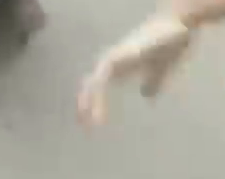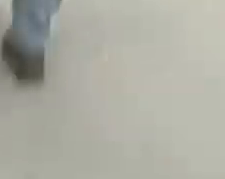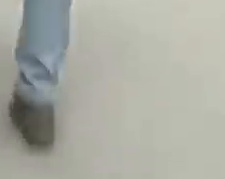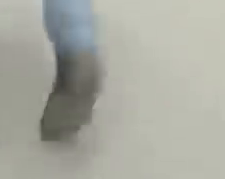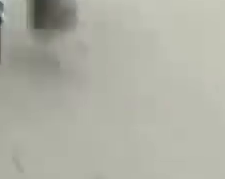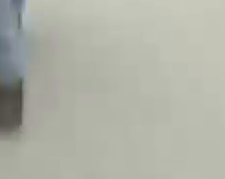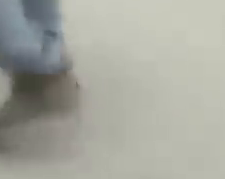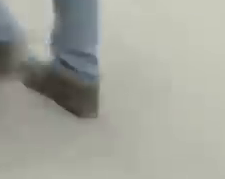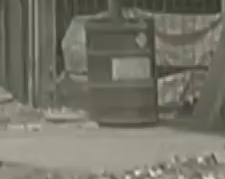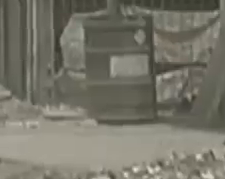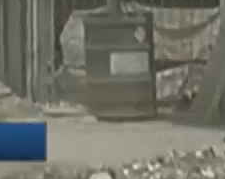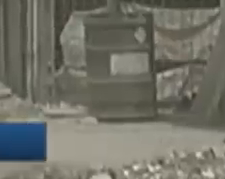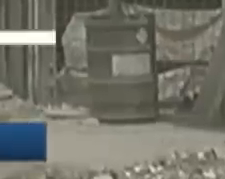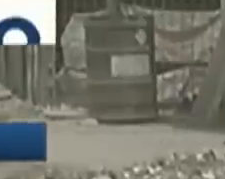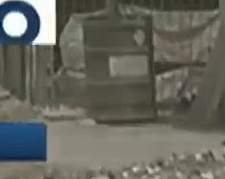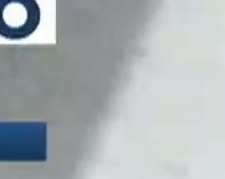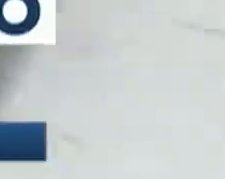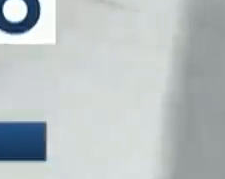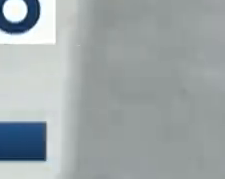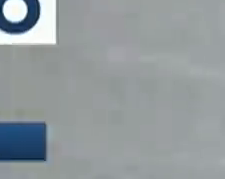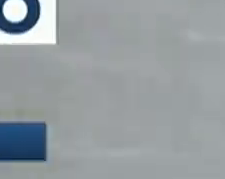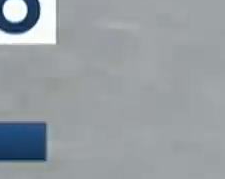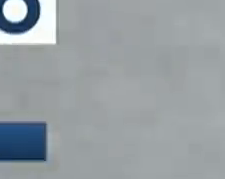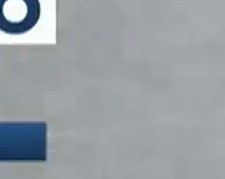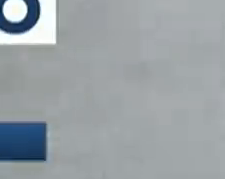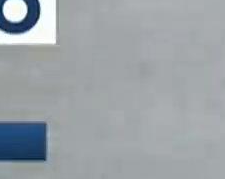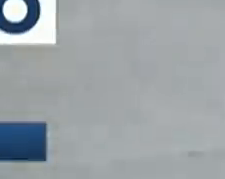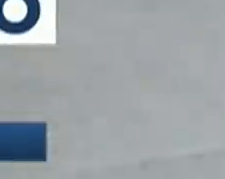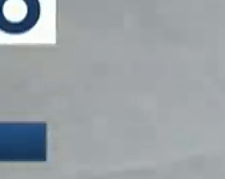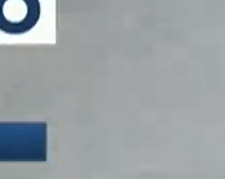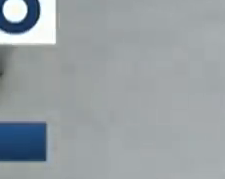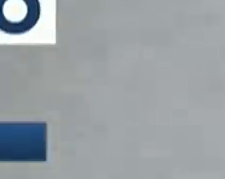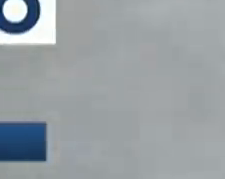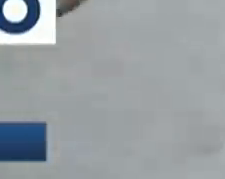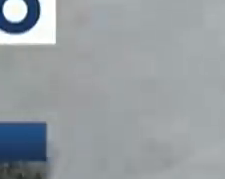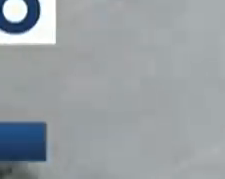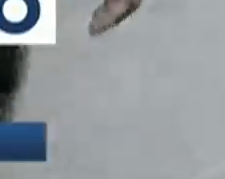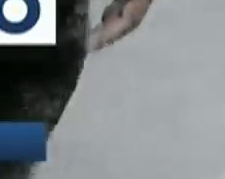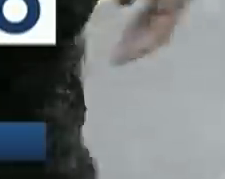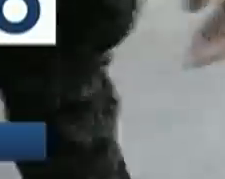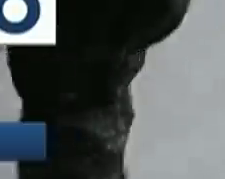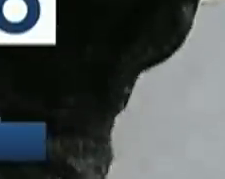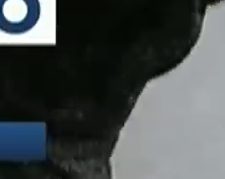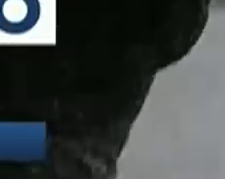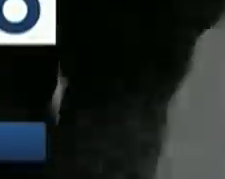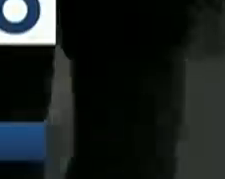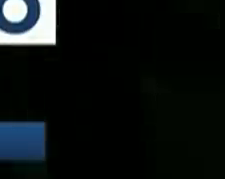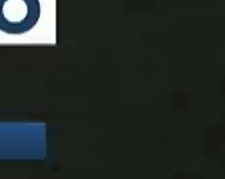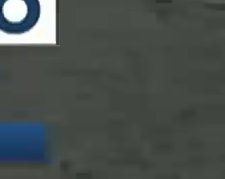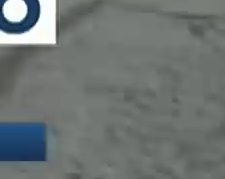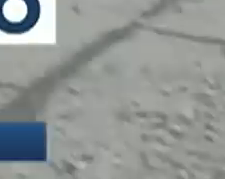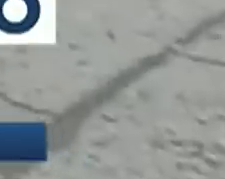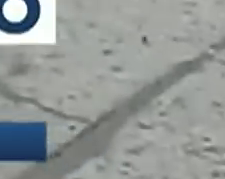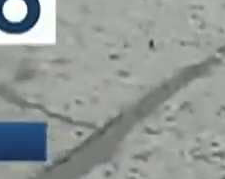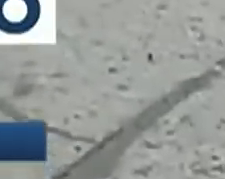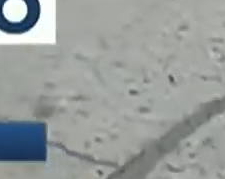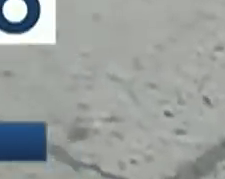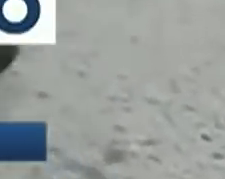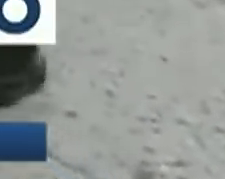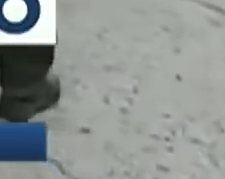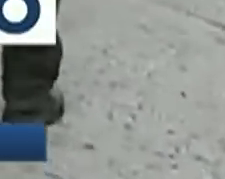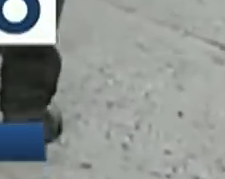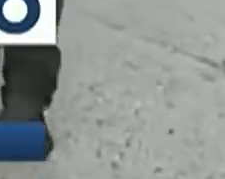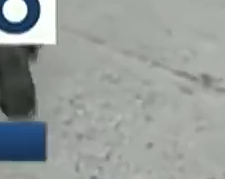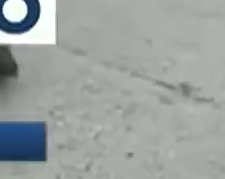nuevo caso de abuso sexual un hombre está acusado de violar a su hija menor de edad en el cantón durán podría enfrentar la